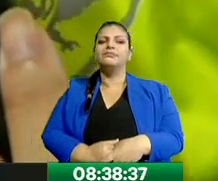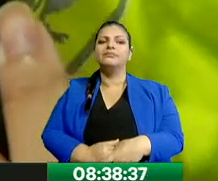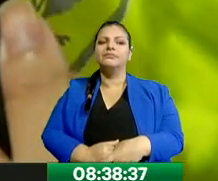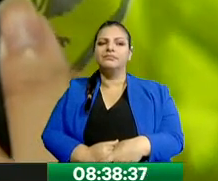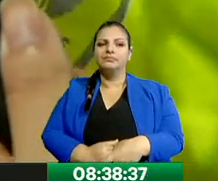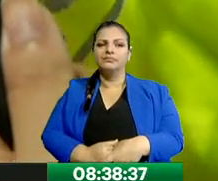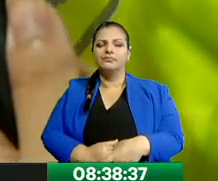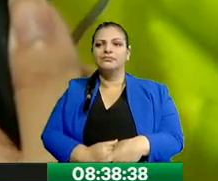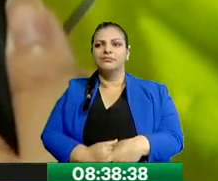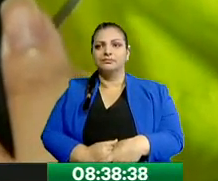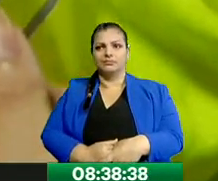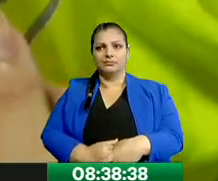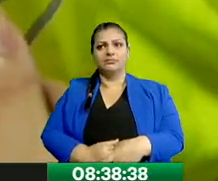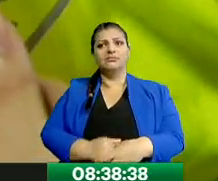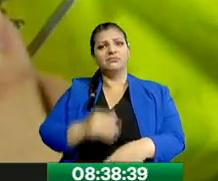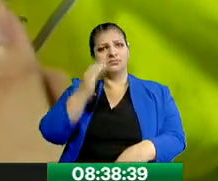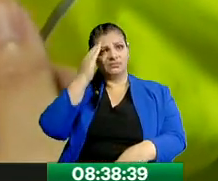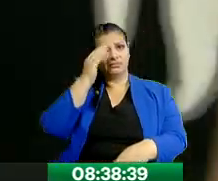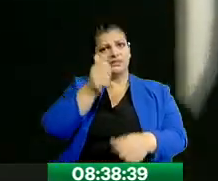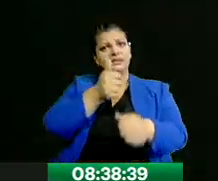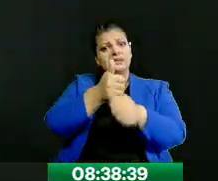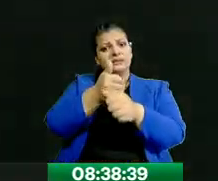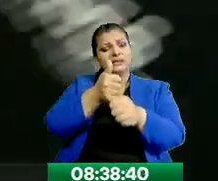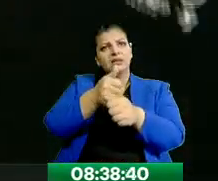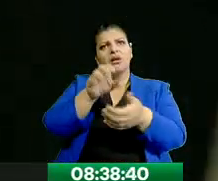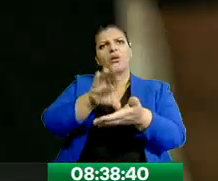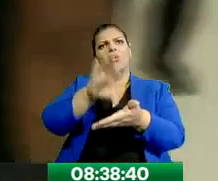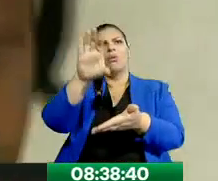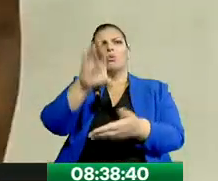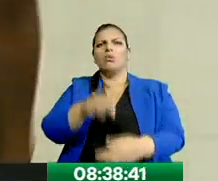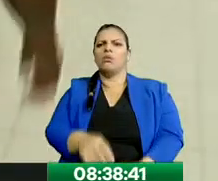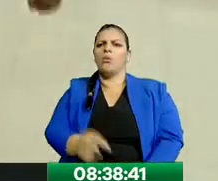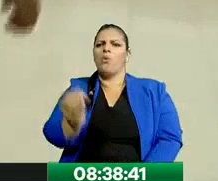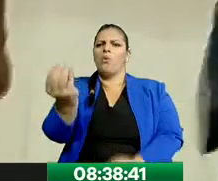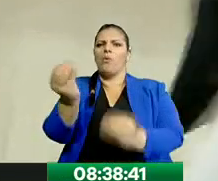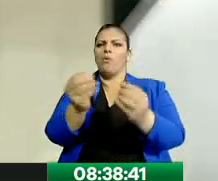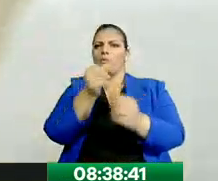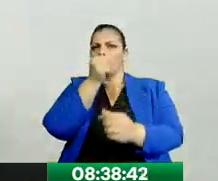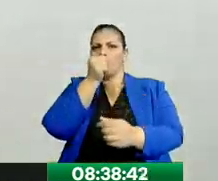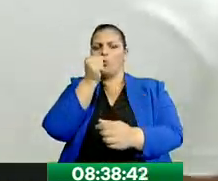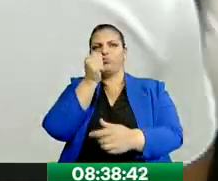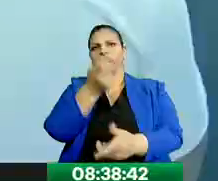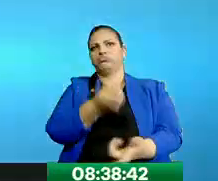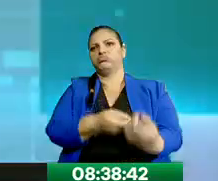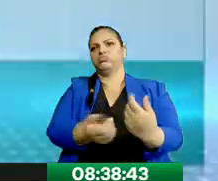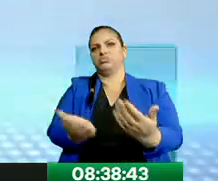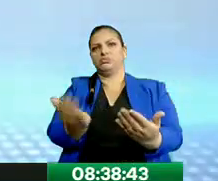media existe una unidad educativa. Informó Julio César Saona.